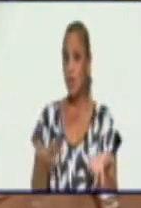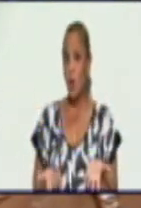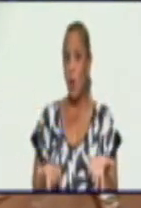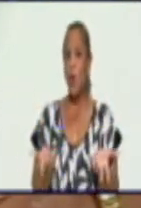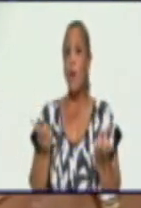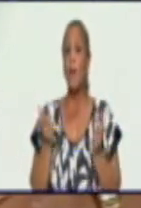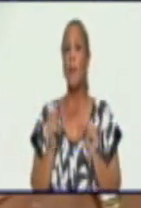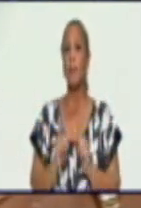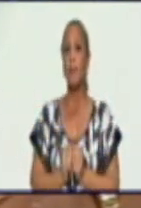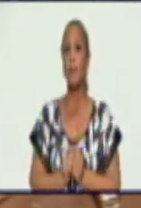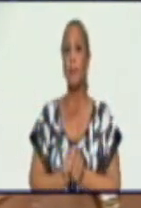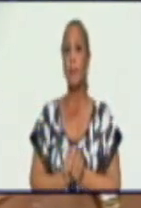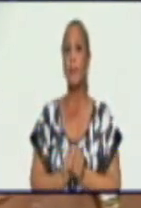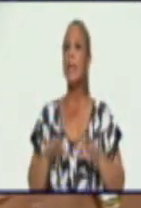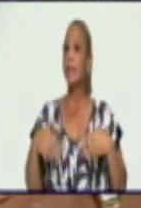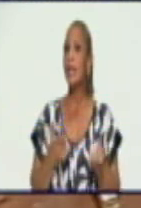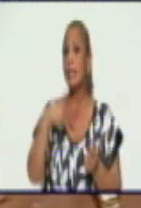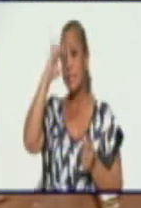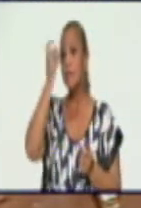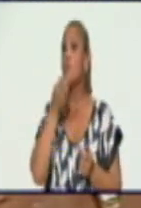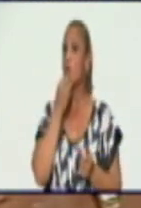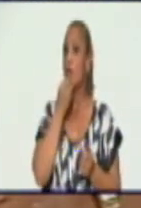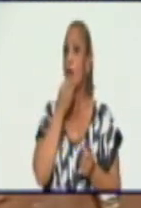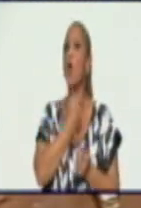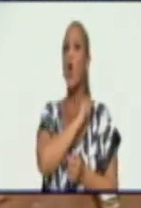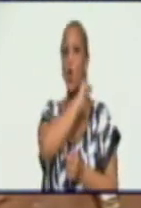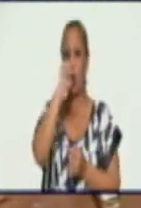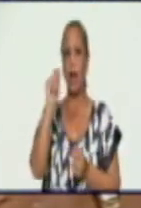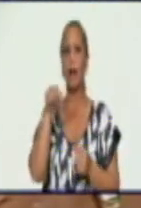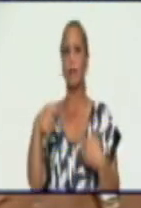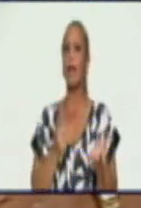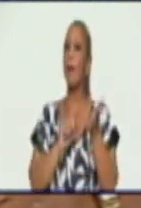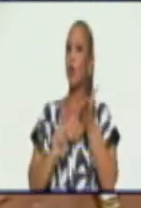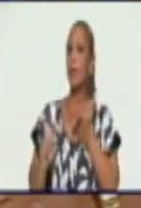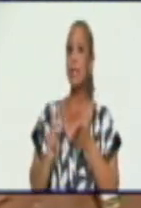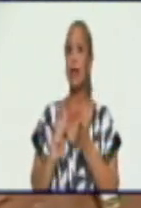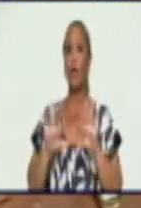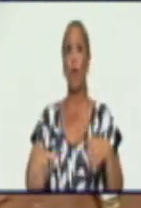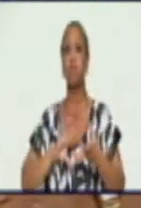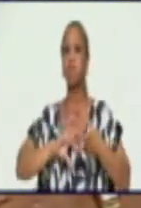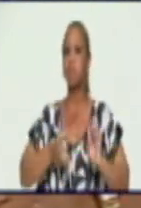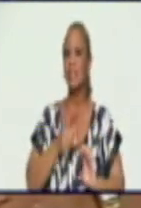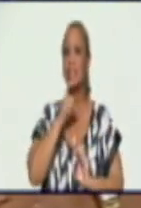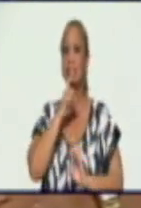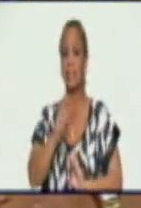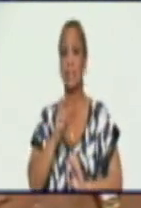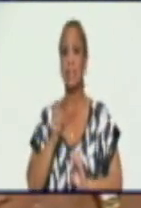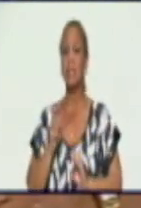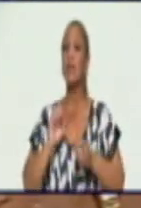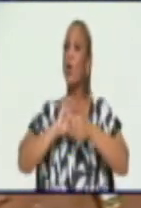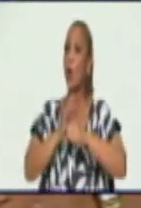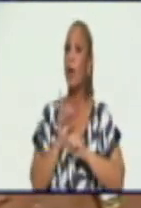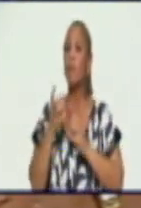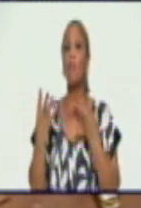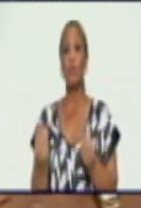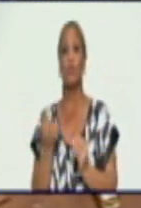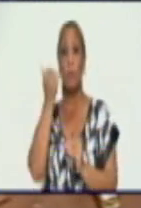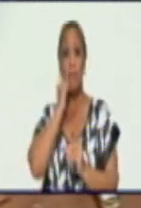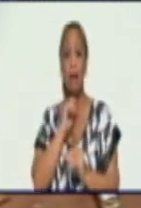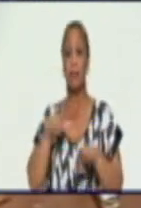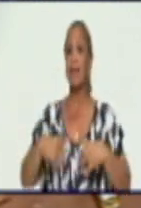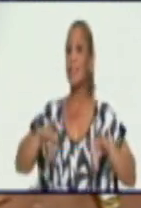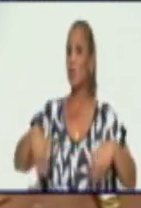nuestro secretario de que podemos lograr que la provincia no se nos complique epidemiológicamente mucho más de la